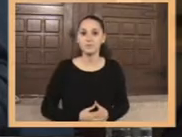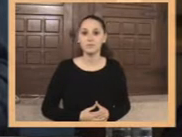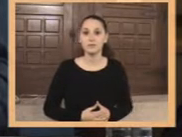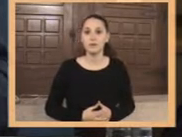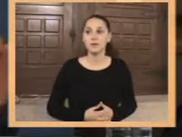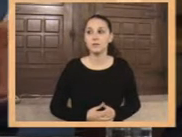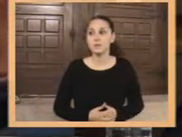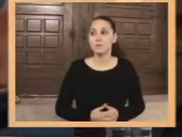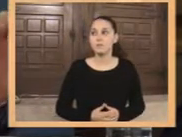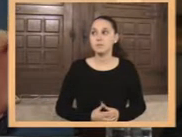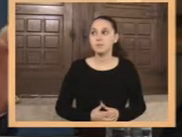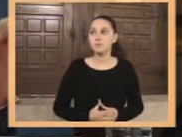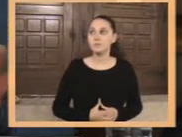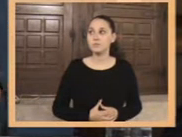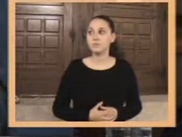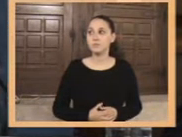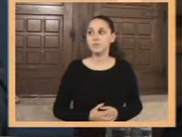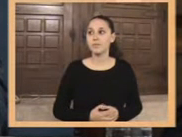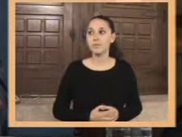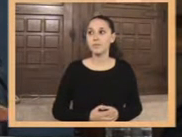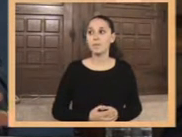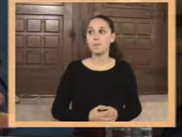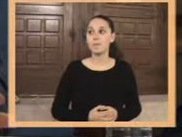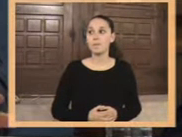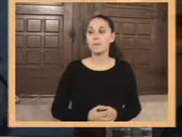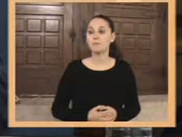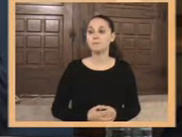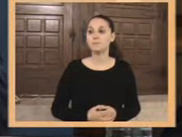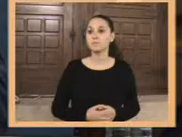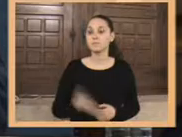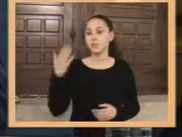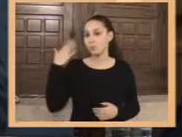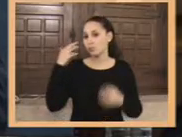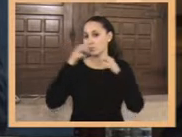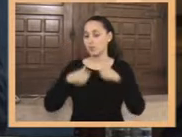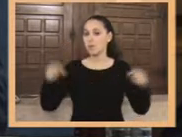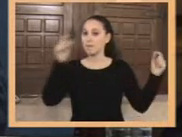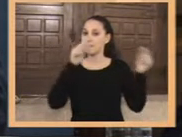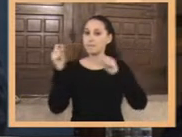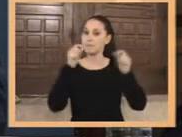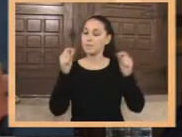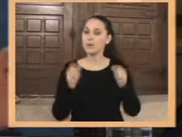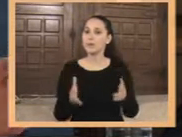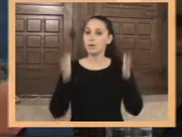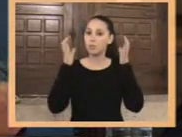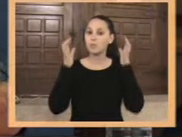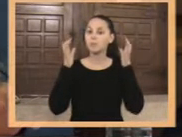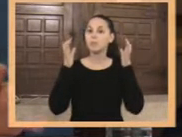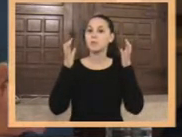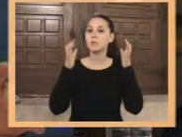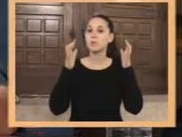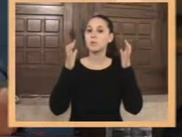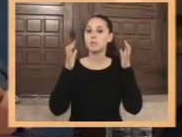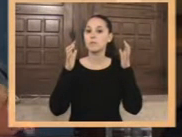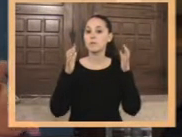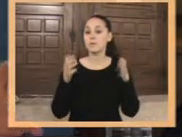Tenemos, desde la aprobación del pleno de constitución de la corporación, delimitado que